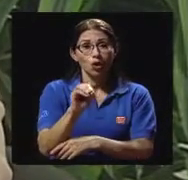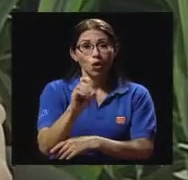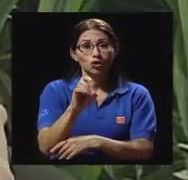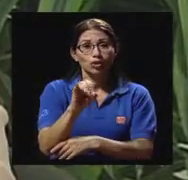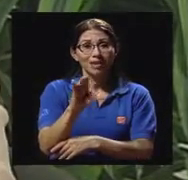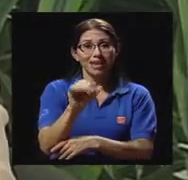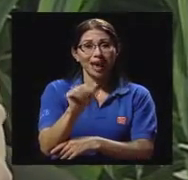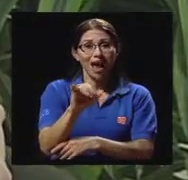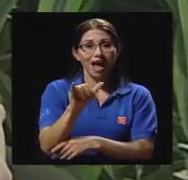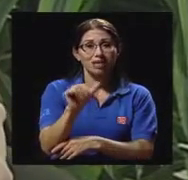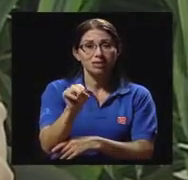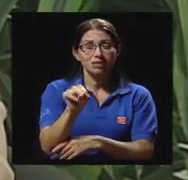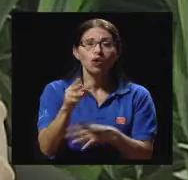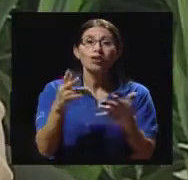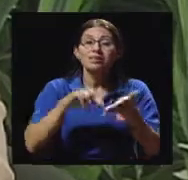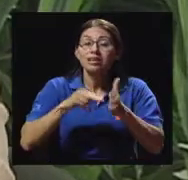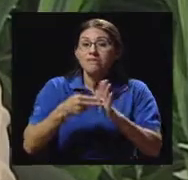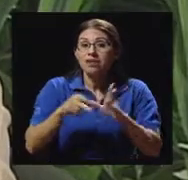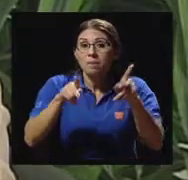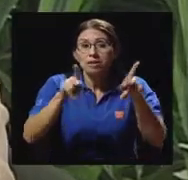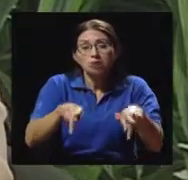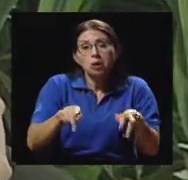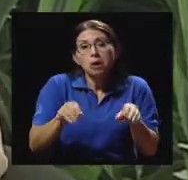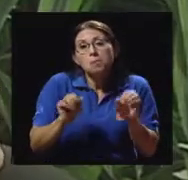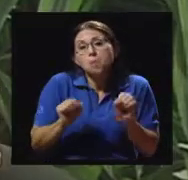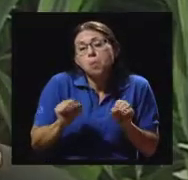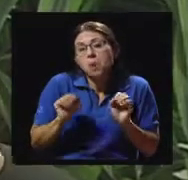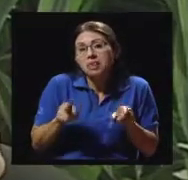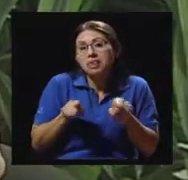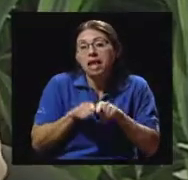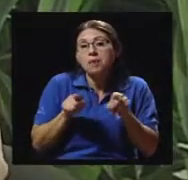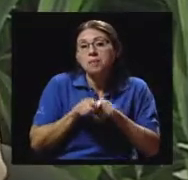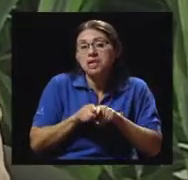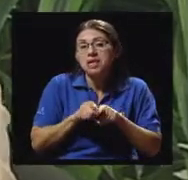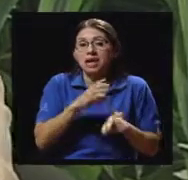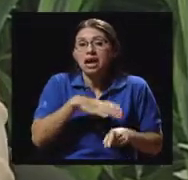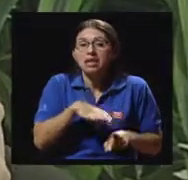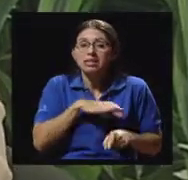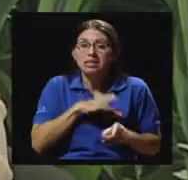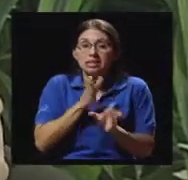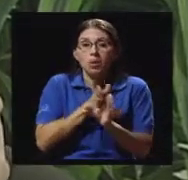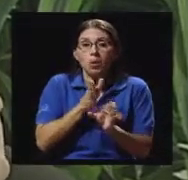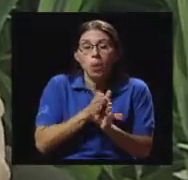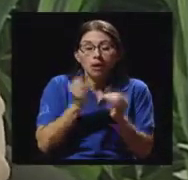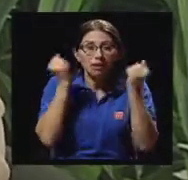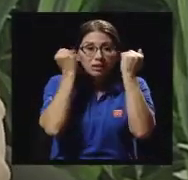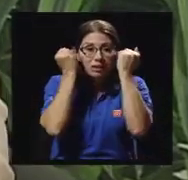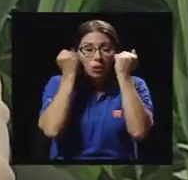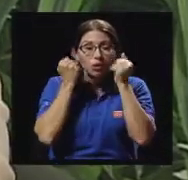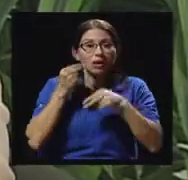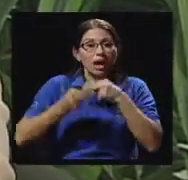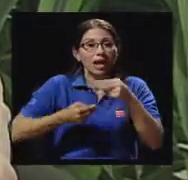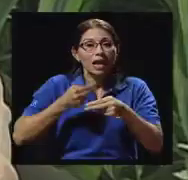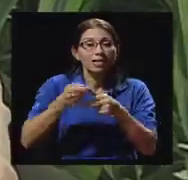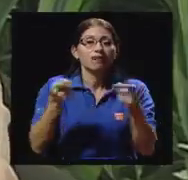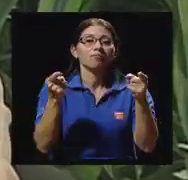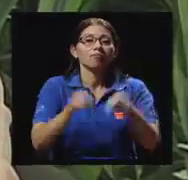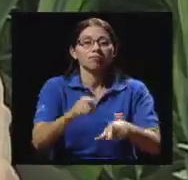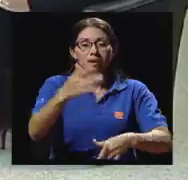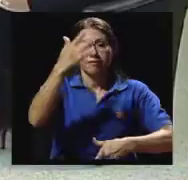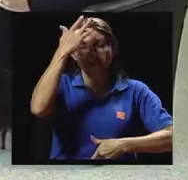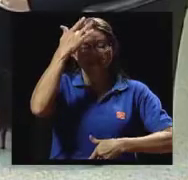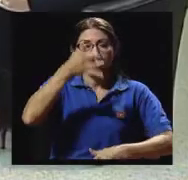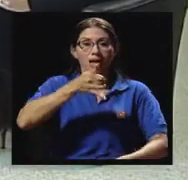si hay otros factores de herencia, psicológicos, psiquiátricos, que hacen que esa persona desarrolle la